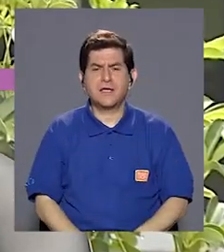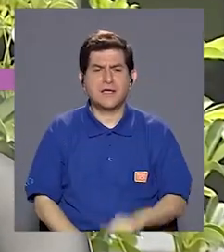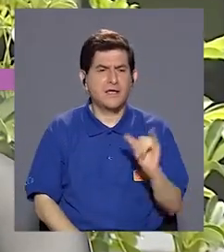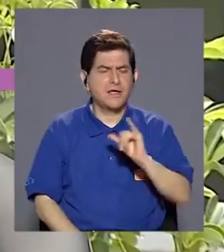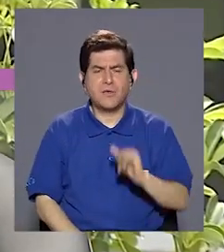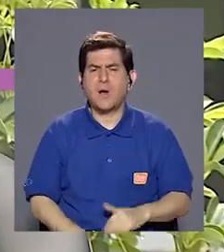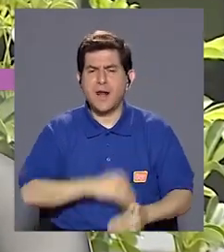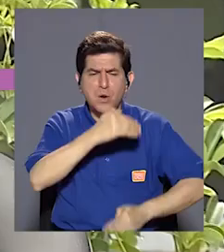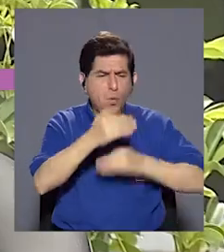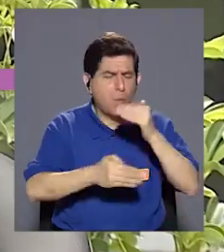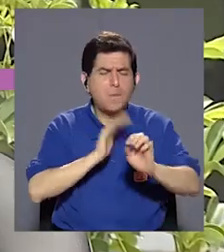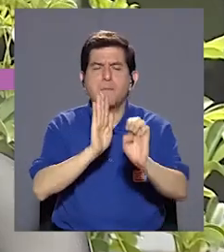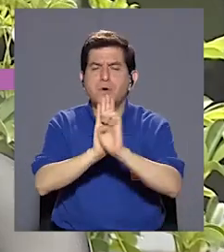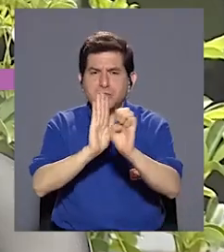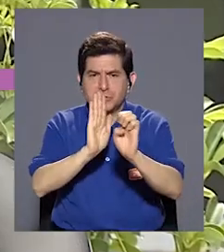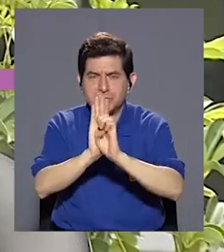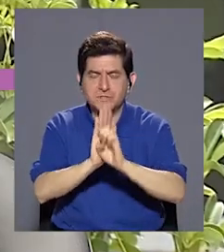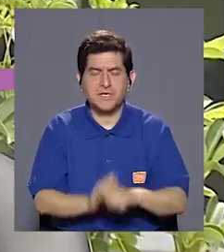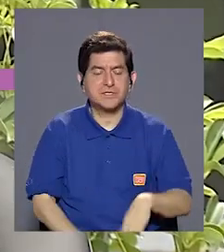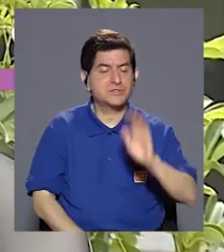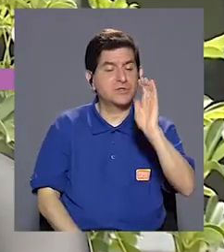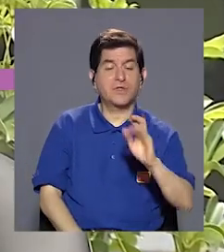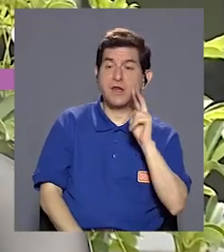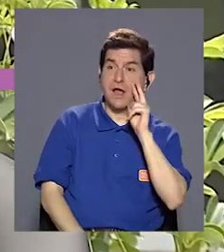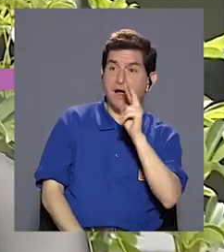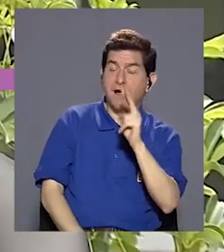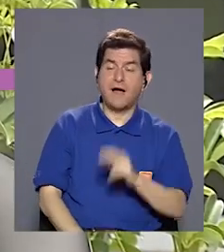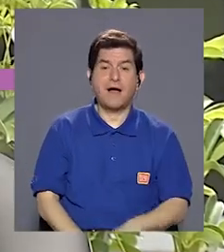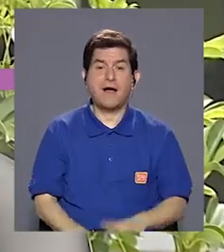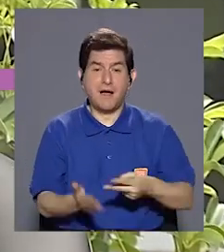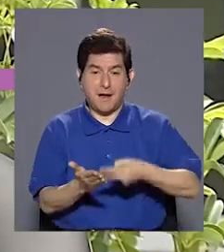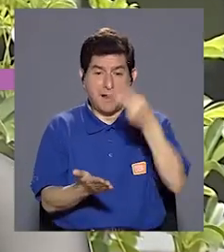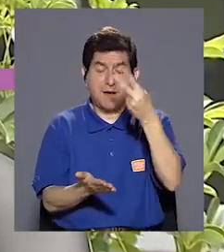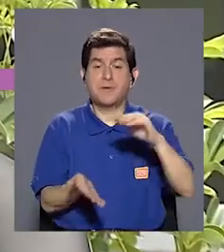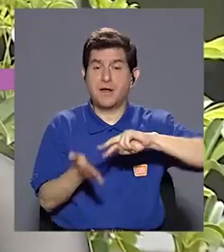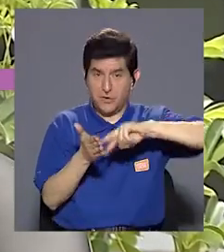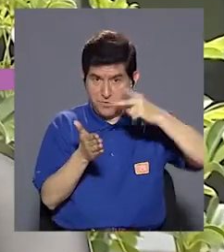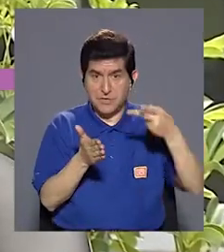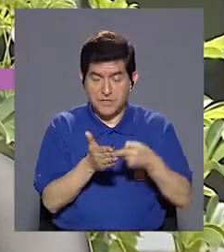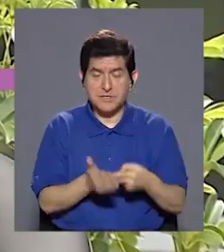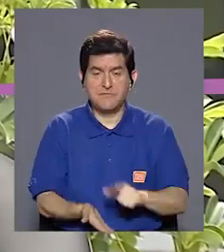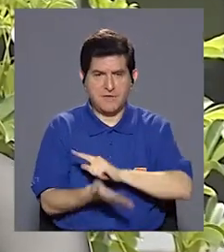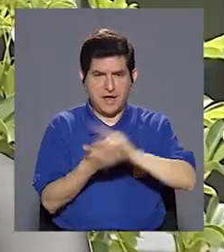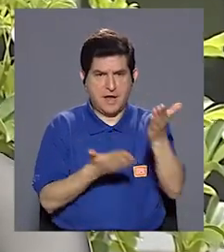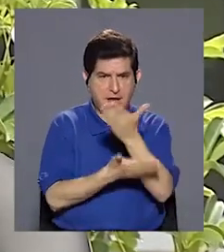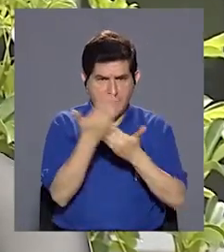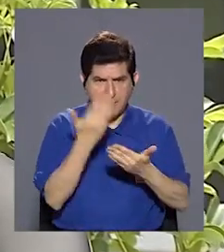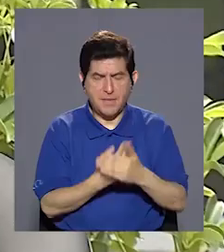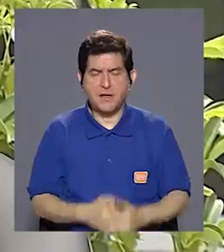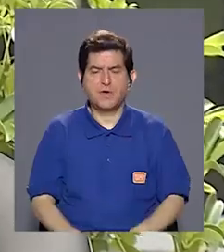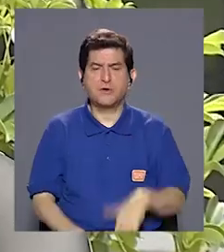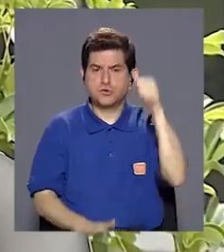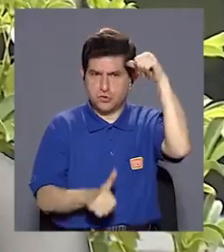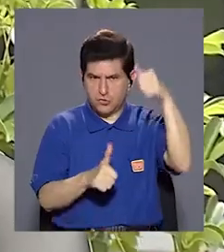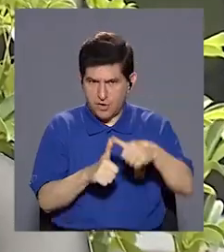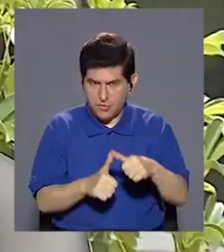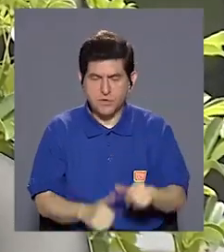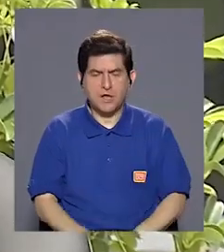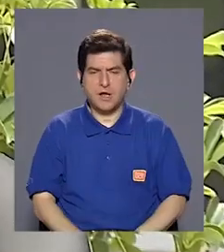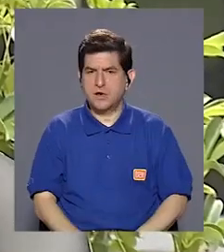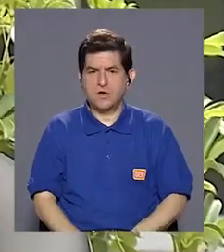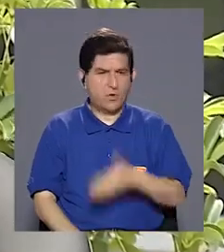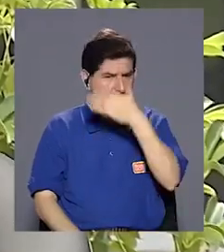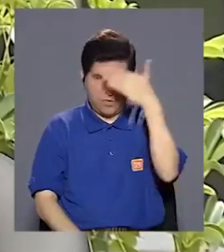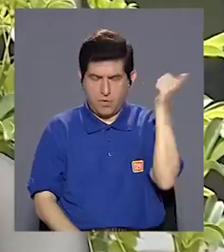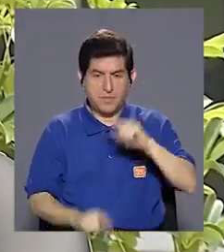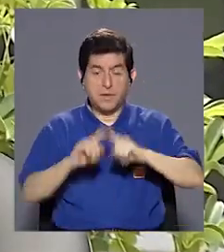modelémosle eso, ¿verdad?, que seamos nosotros un ejemplo para ellos y desde pequeñitos que ellos aprendan el valor de lavarse las manos, el valor de no descuidar esto tan sencillo, pero que al